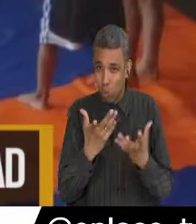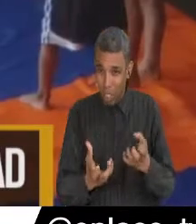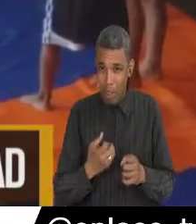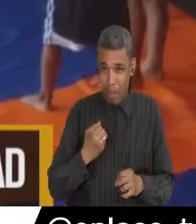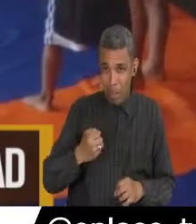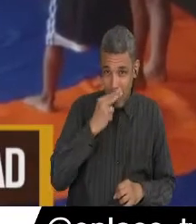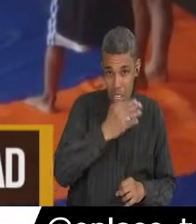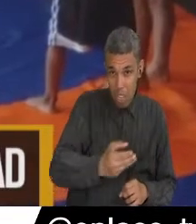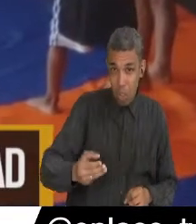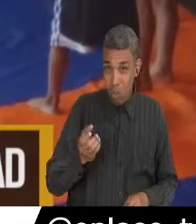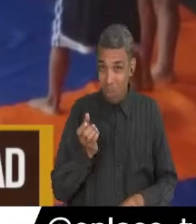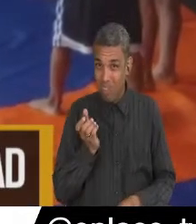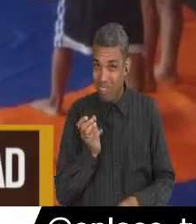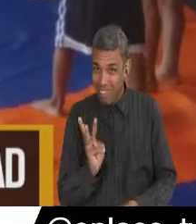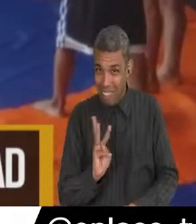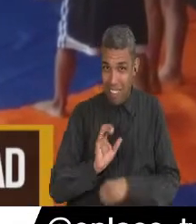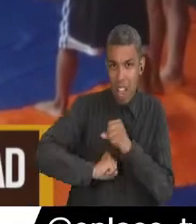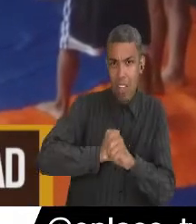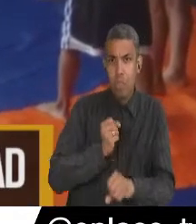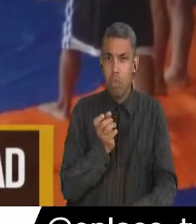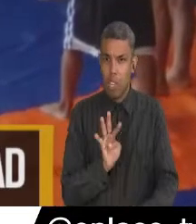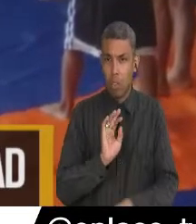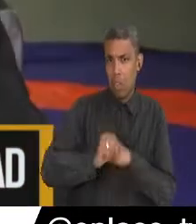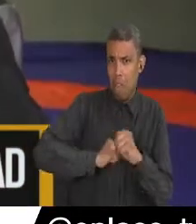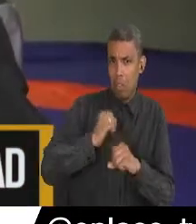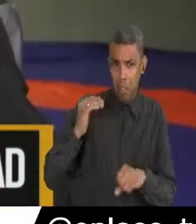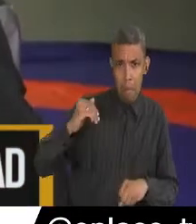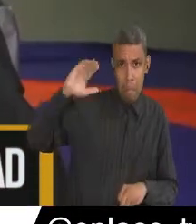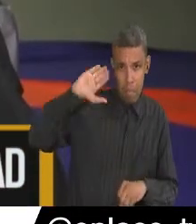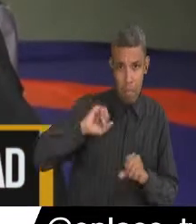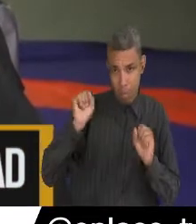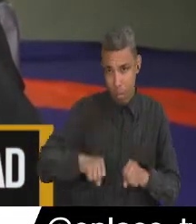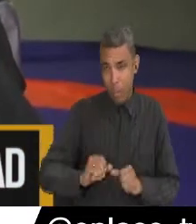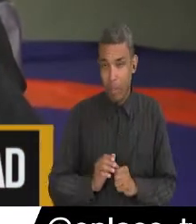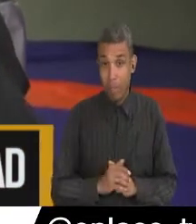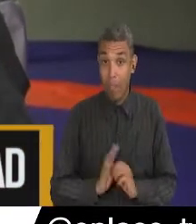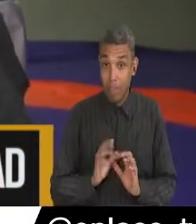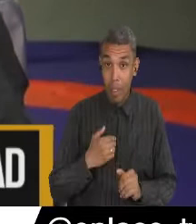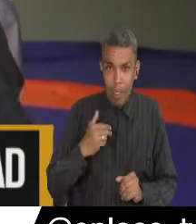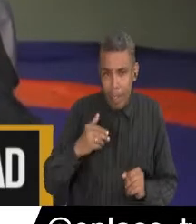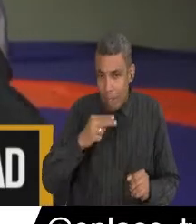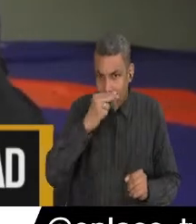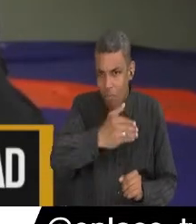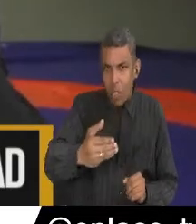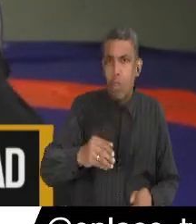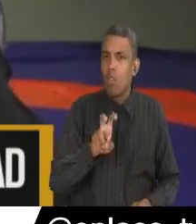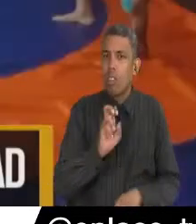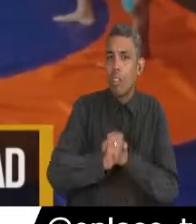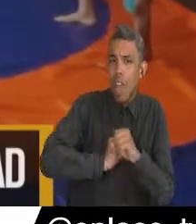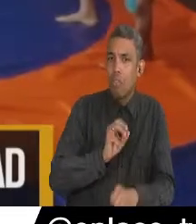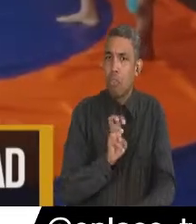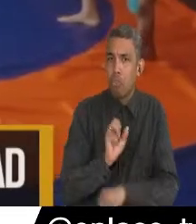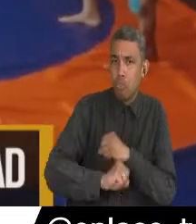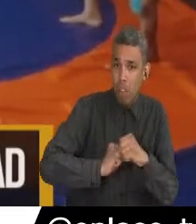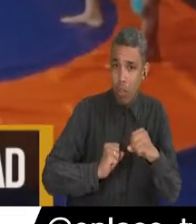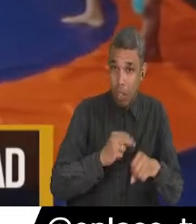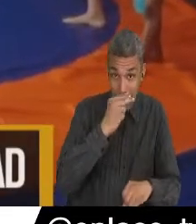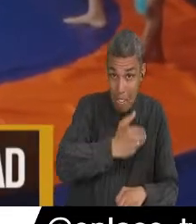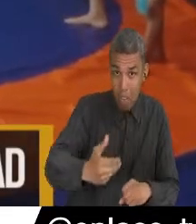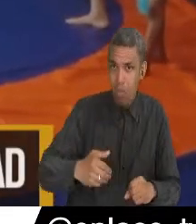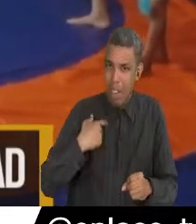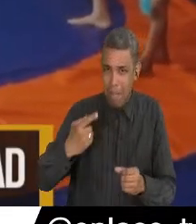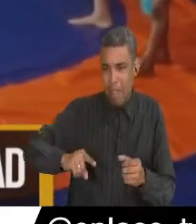la masificación del deporte comienza desde temprana edad, por eso yo estoy haciendo un trabajo de base desde los 7 años en adelante. Actualmente en el